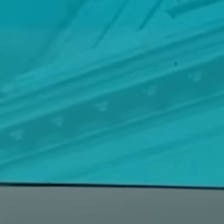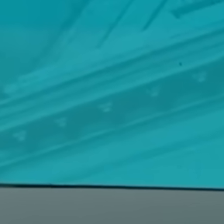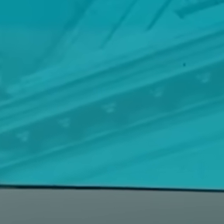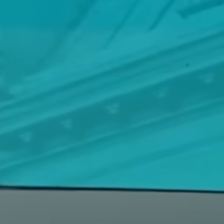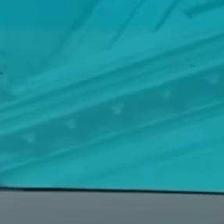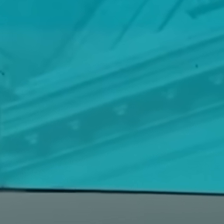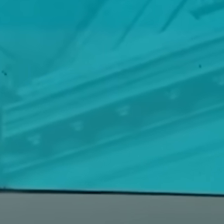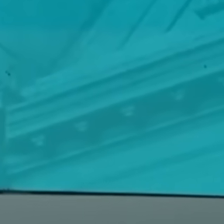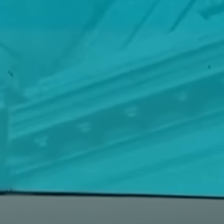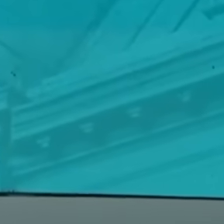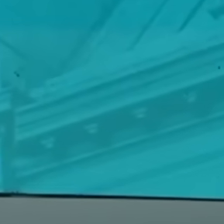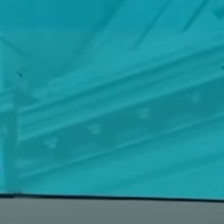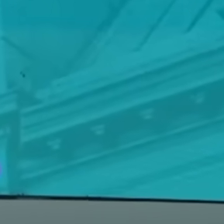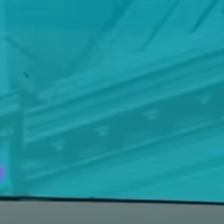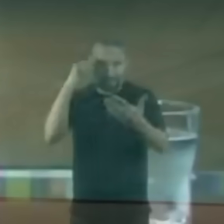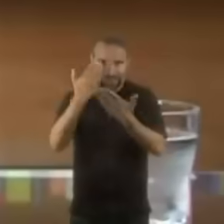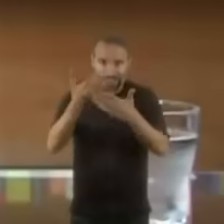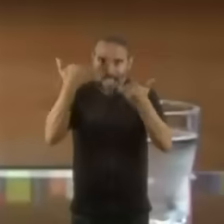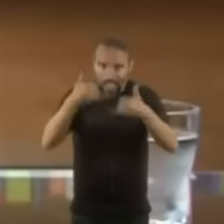justamente al déficit fiscal.